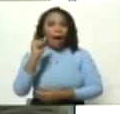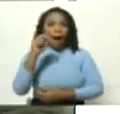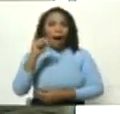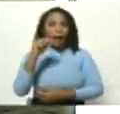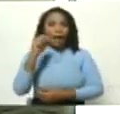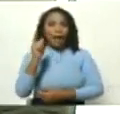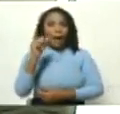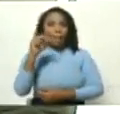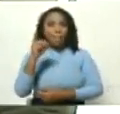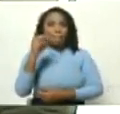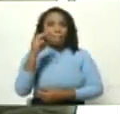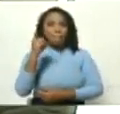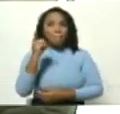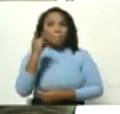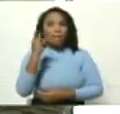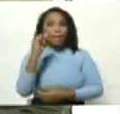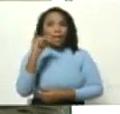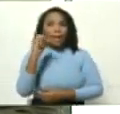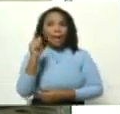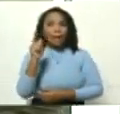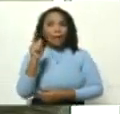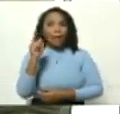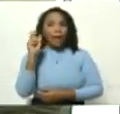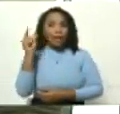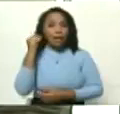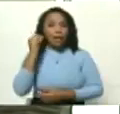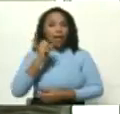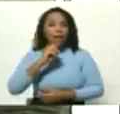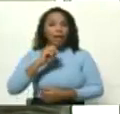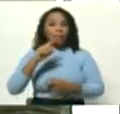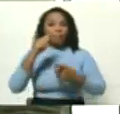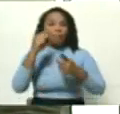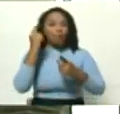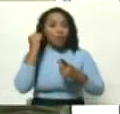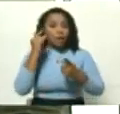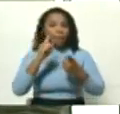Amezquita, se llama ella, ¿no? Amezquita, Jennifer Mora